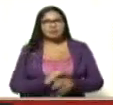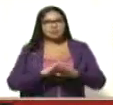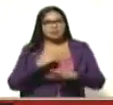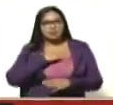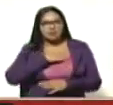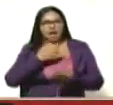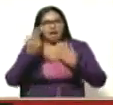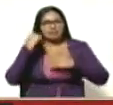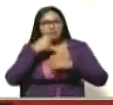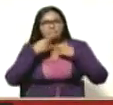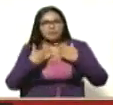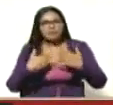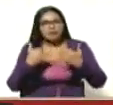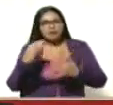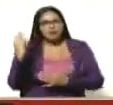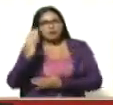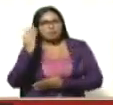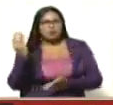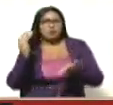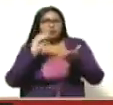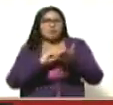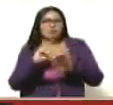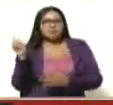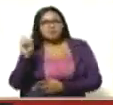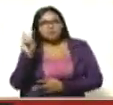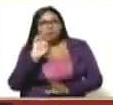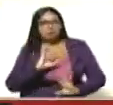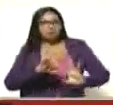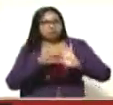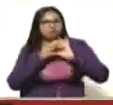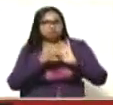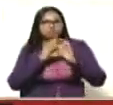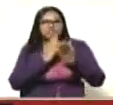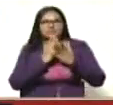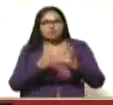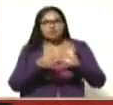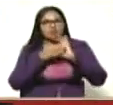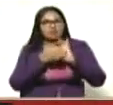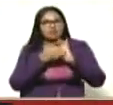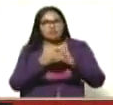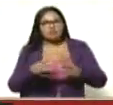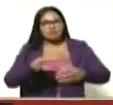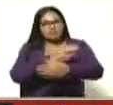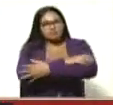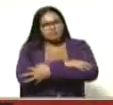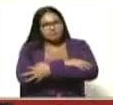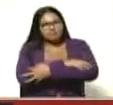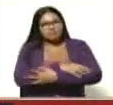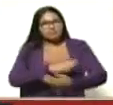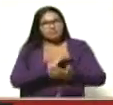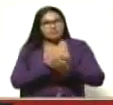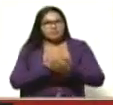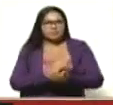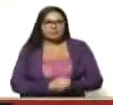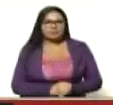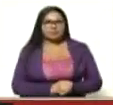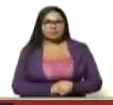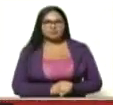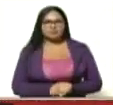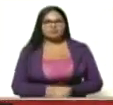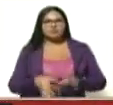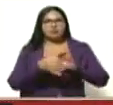lamentablemente se perdieron. Colombia nuevamente y Venezuela se unen, siempre estuvieron unidas con los brazos de hermandad de los pueblos hermanos. Se